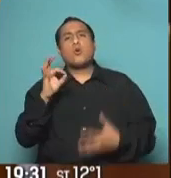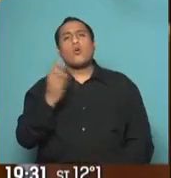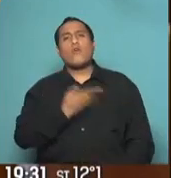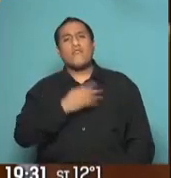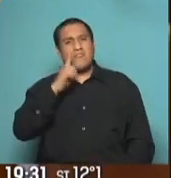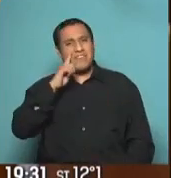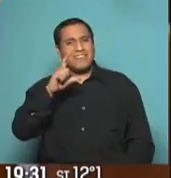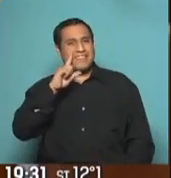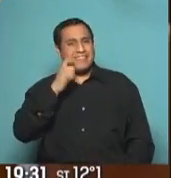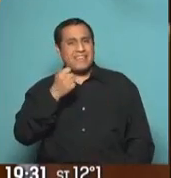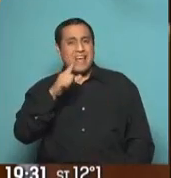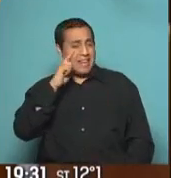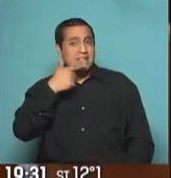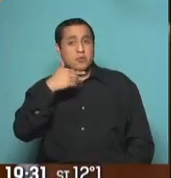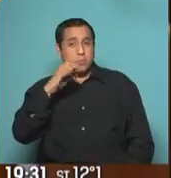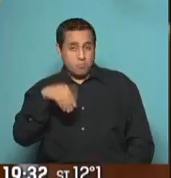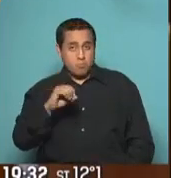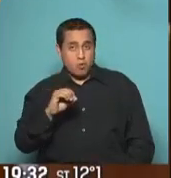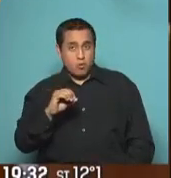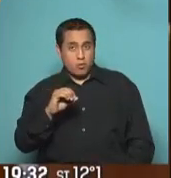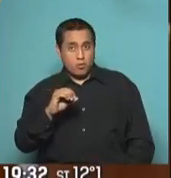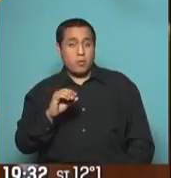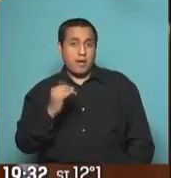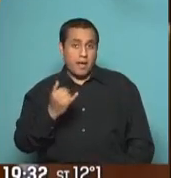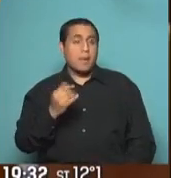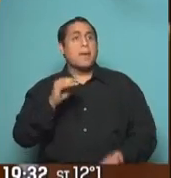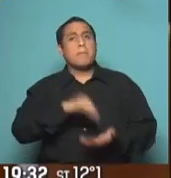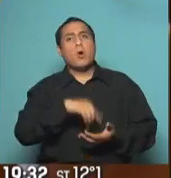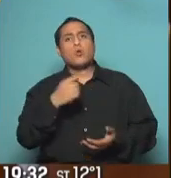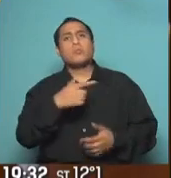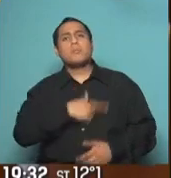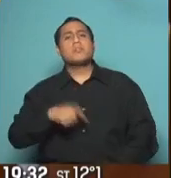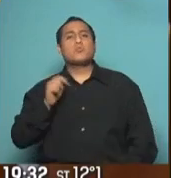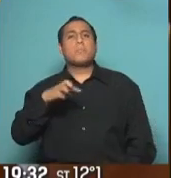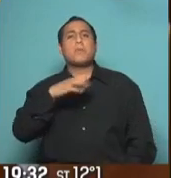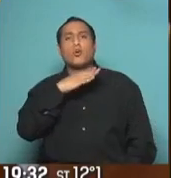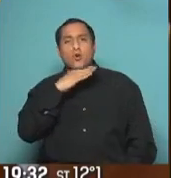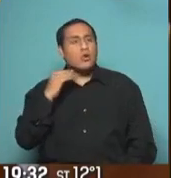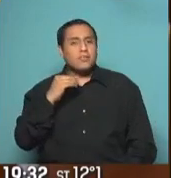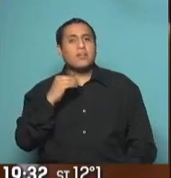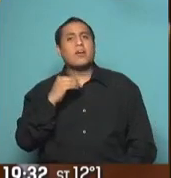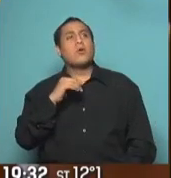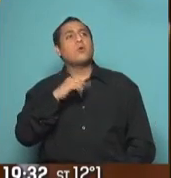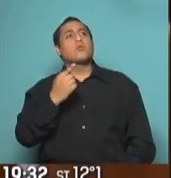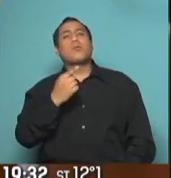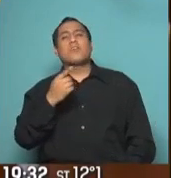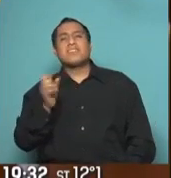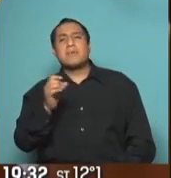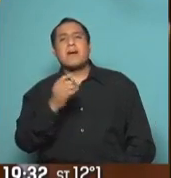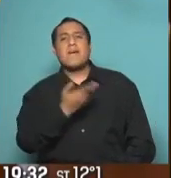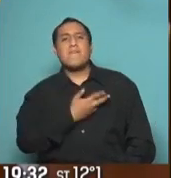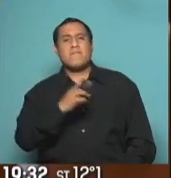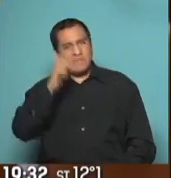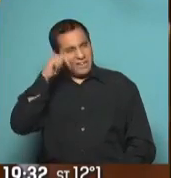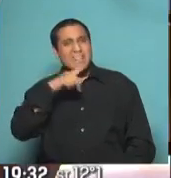el que el presidente del pj va en la lista del frente cívico y que está en la lista del frente cívico va en la lista no hay una